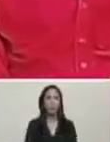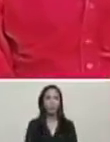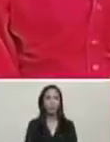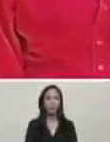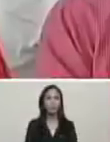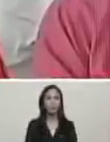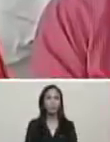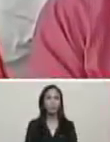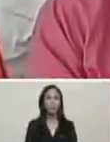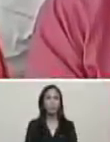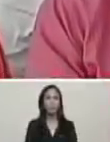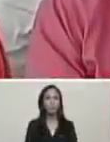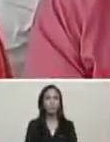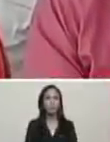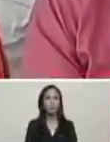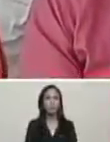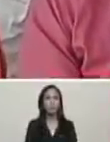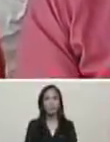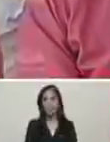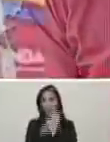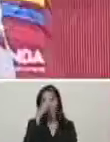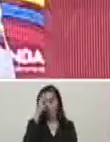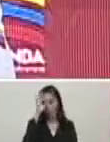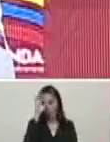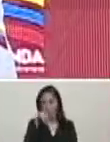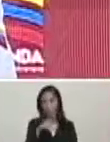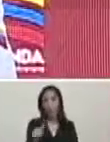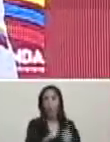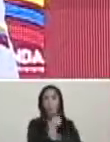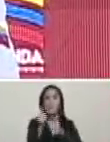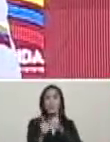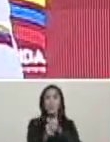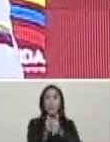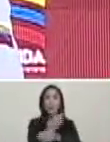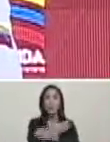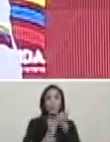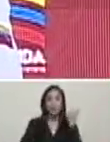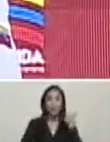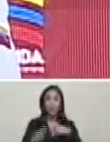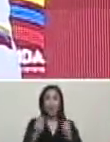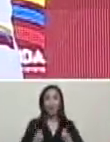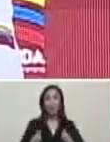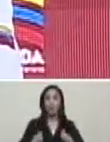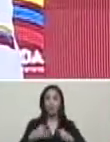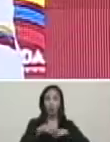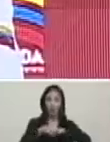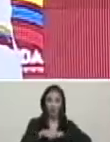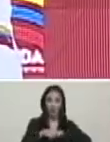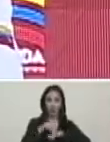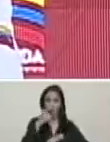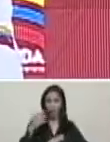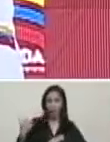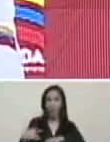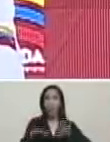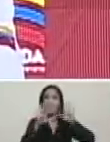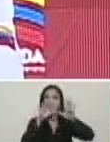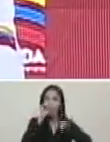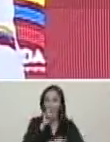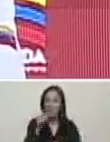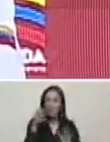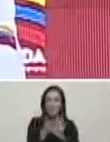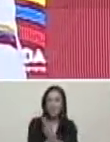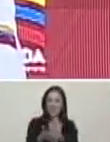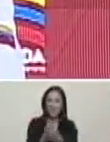si nuestra vicepresidenta que vivió en Londres durante 10 años, ¿cuál es el concepto de folklore en